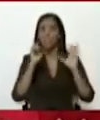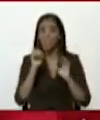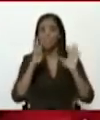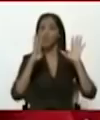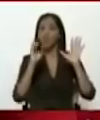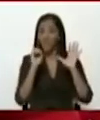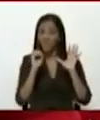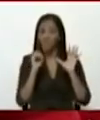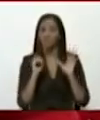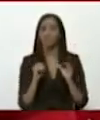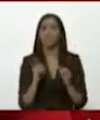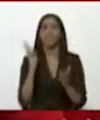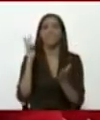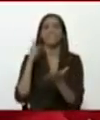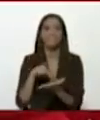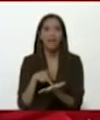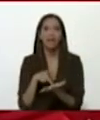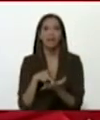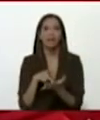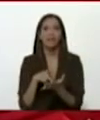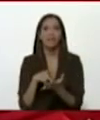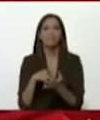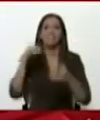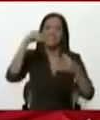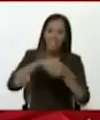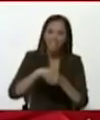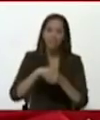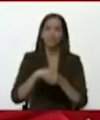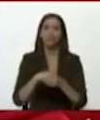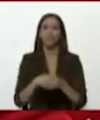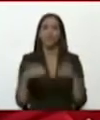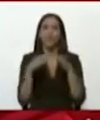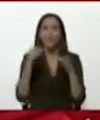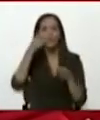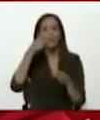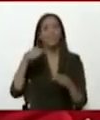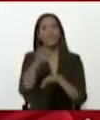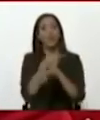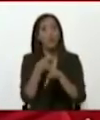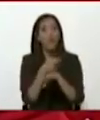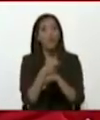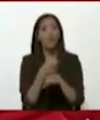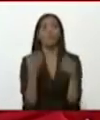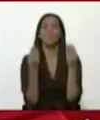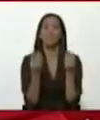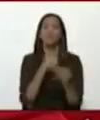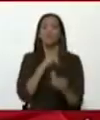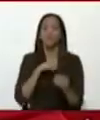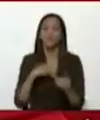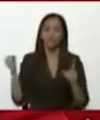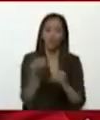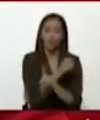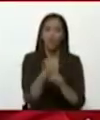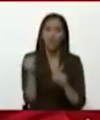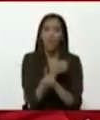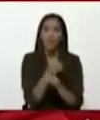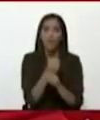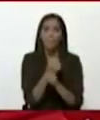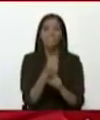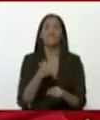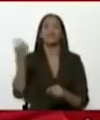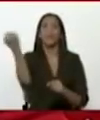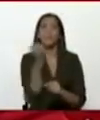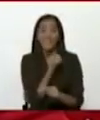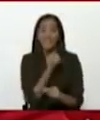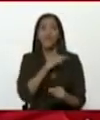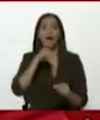90, están en los cuerpos de seguridad de Estado. Y muchos de nuestros torturadores, de los que